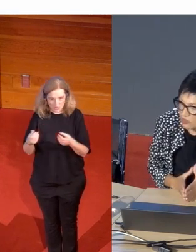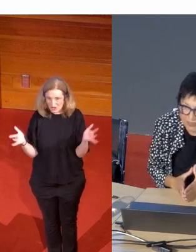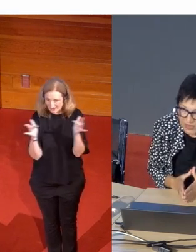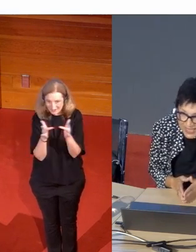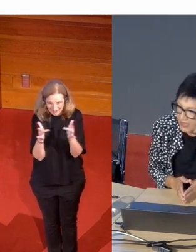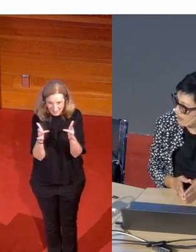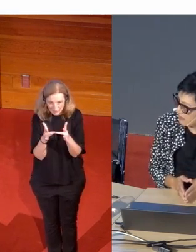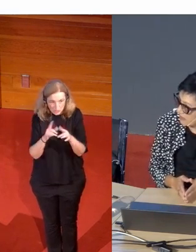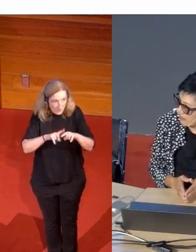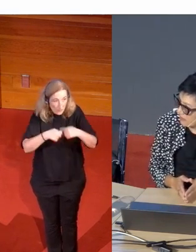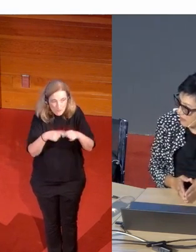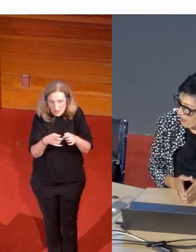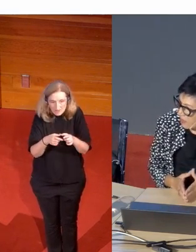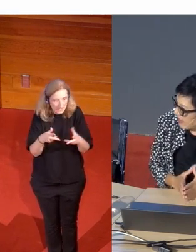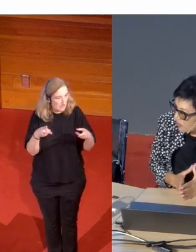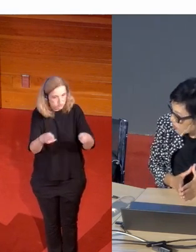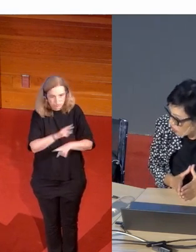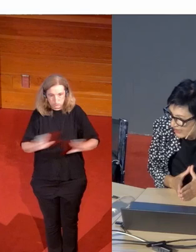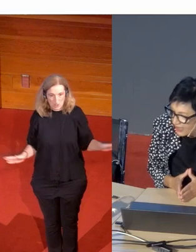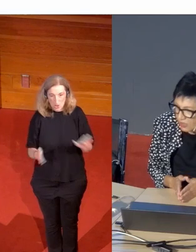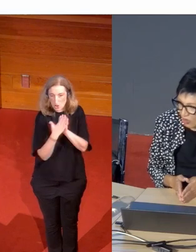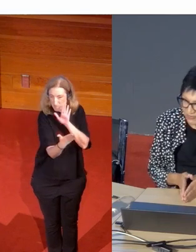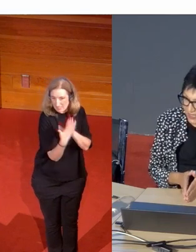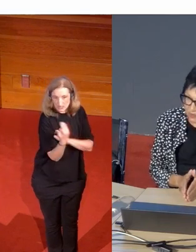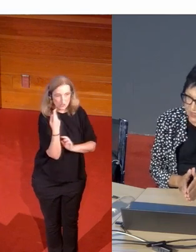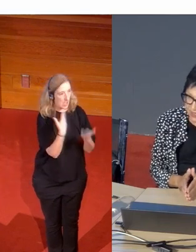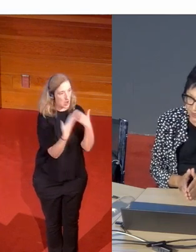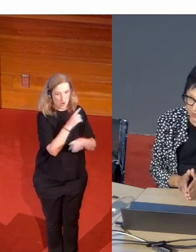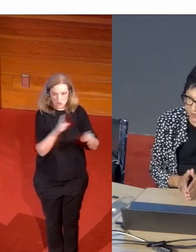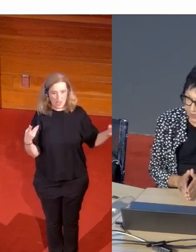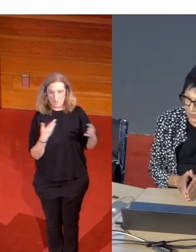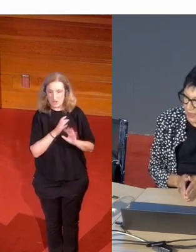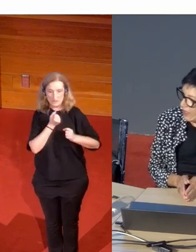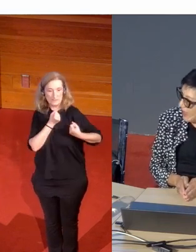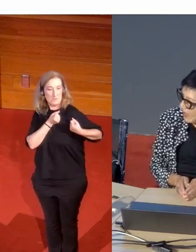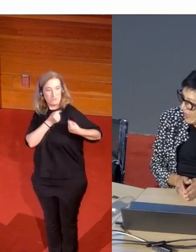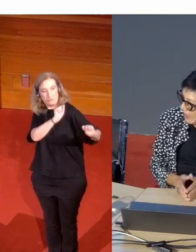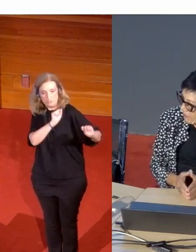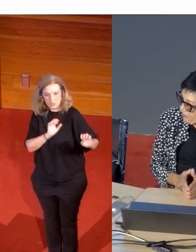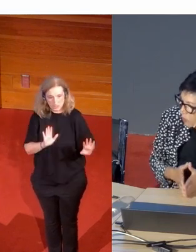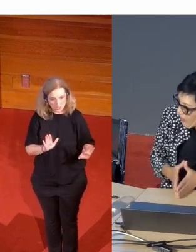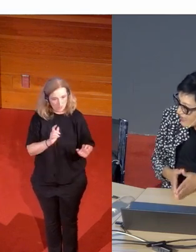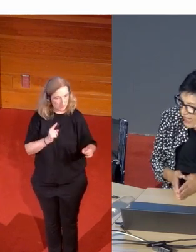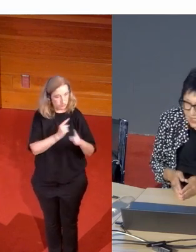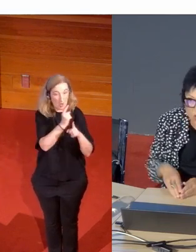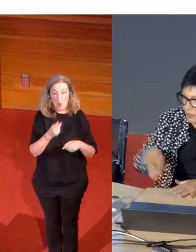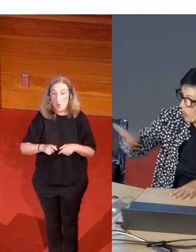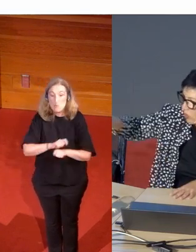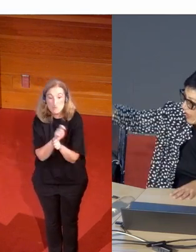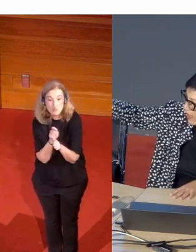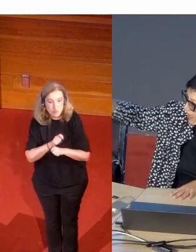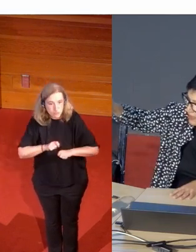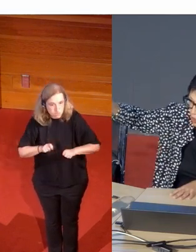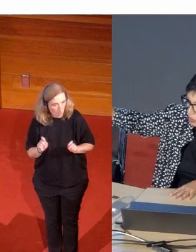relaciones con familiares en vecinos con los que han dejado de hablarse eh bodas a las que